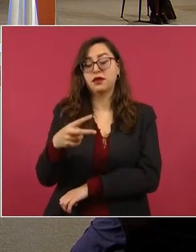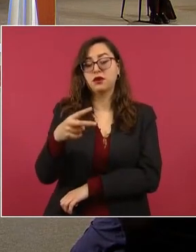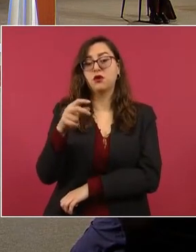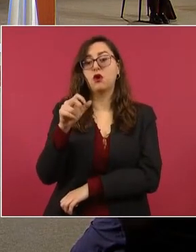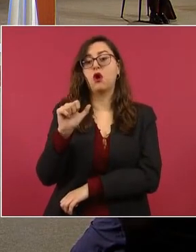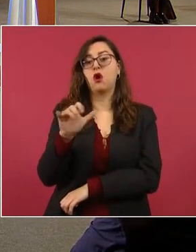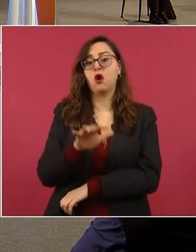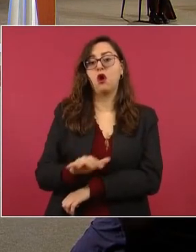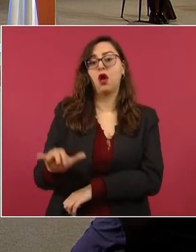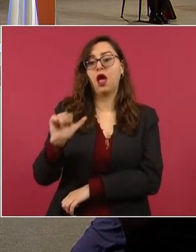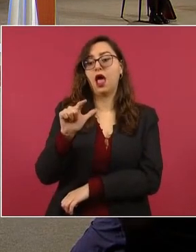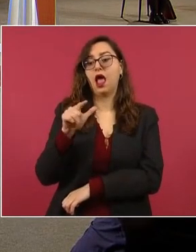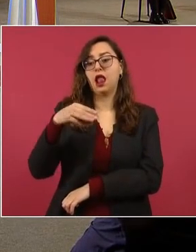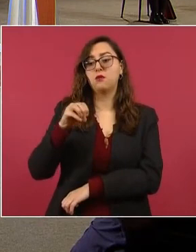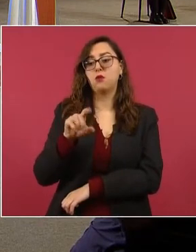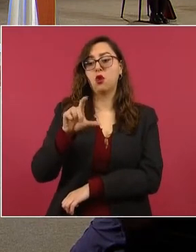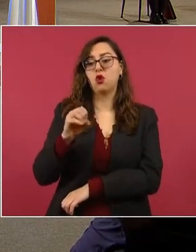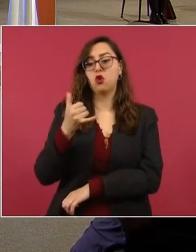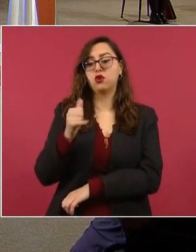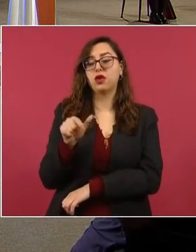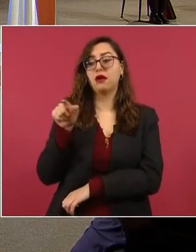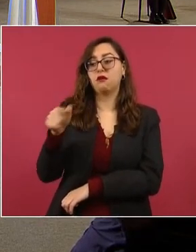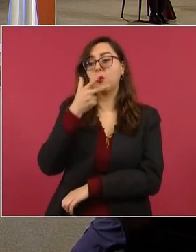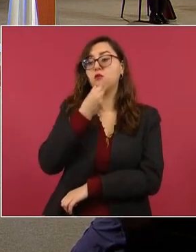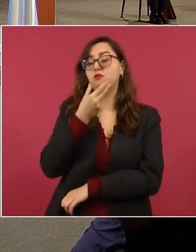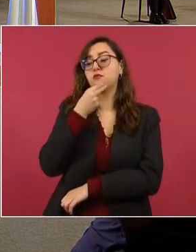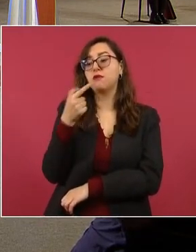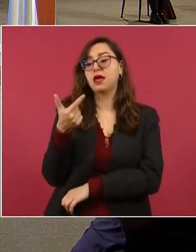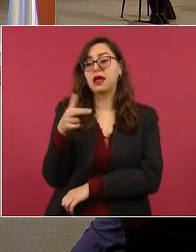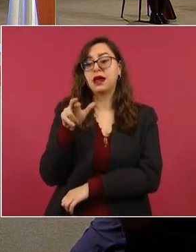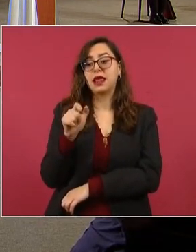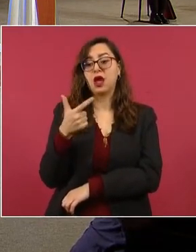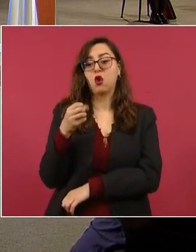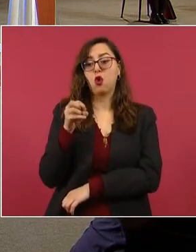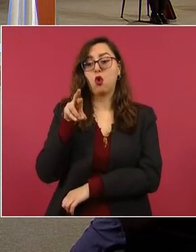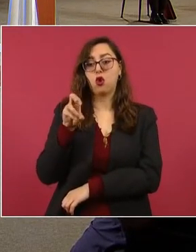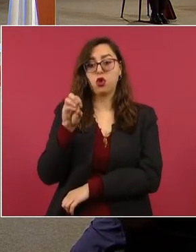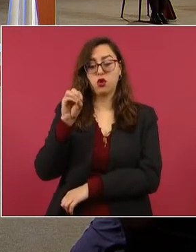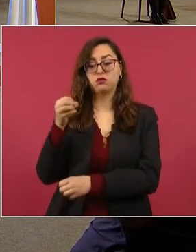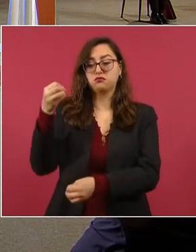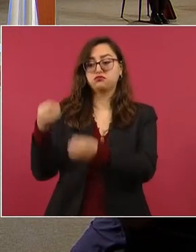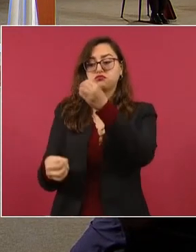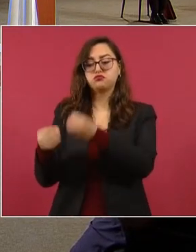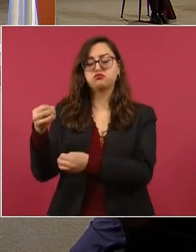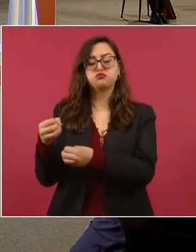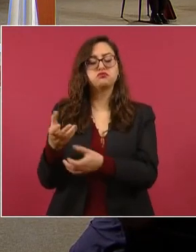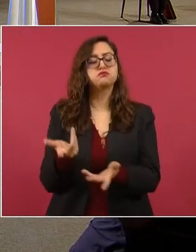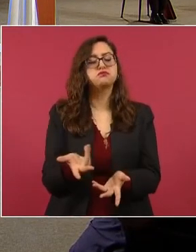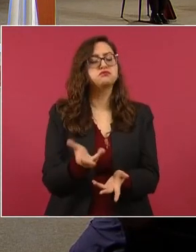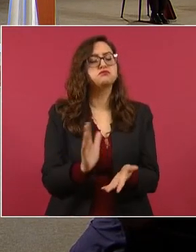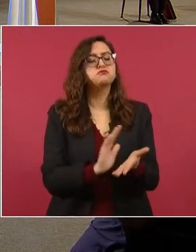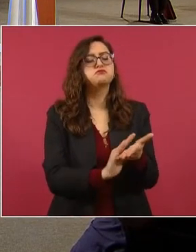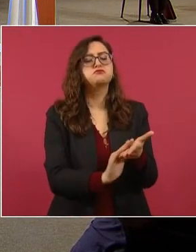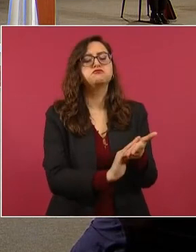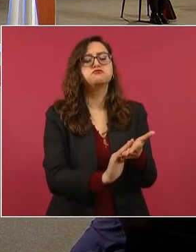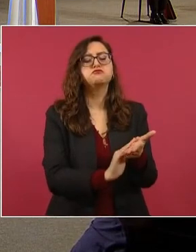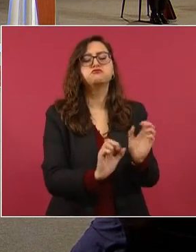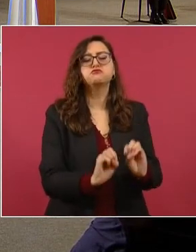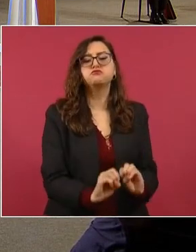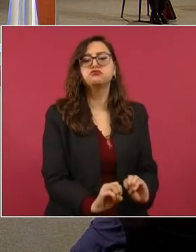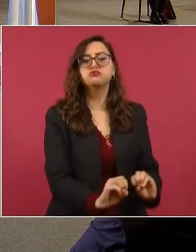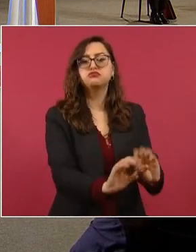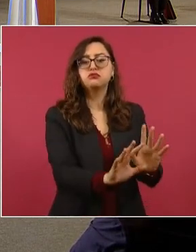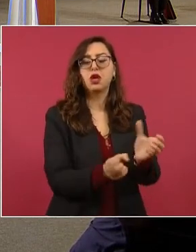Almoloya. El juez es Gregorio Salazar Hernández. Él desestimó las declaraciones de los policías que lo